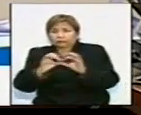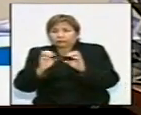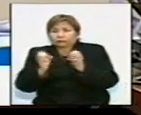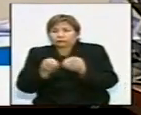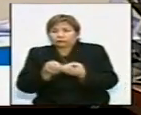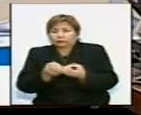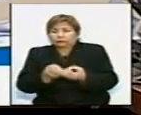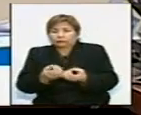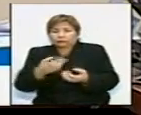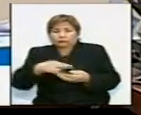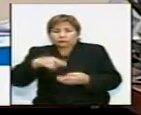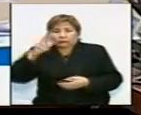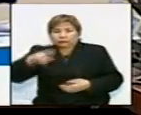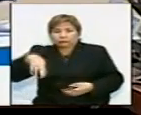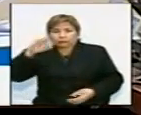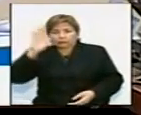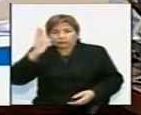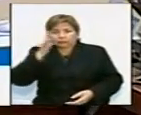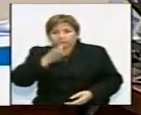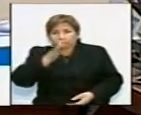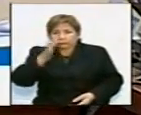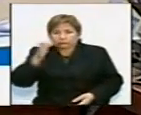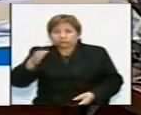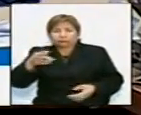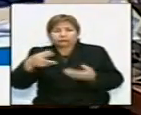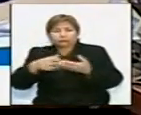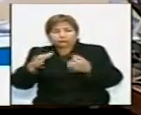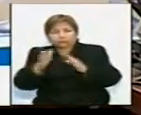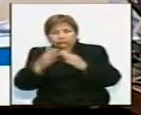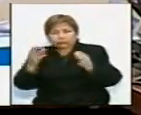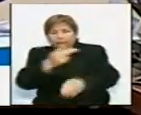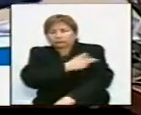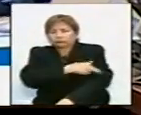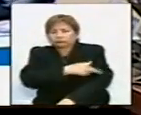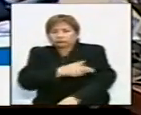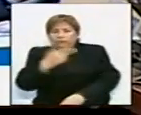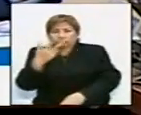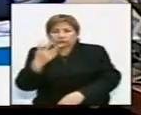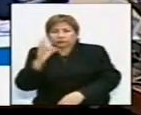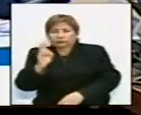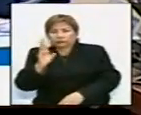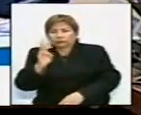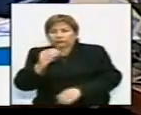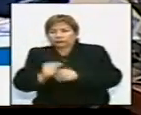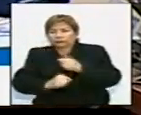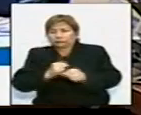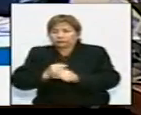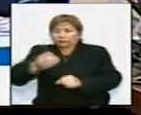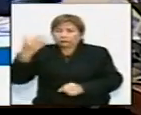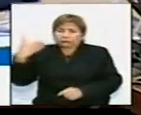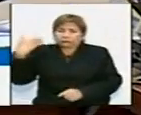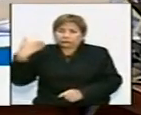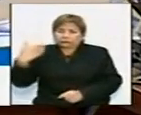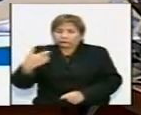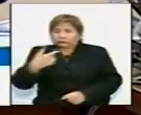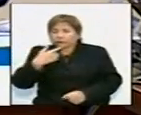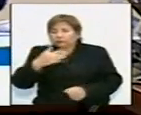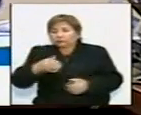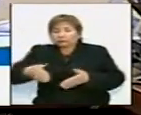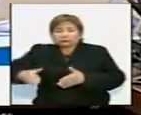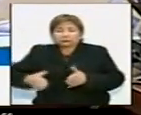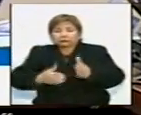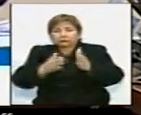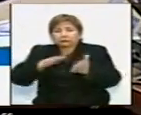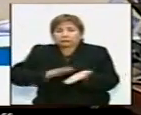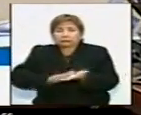Él va al gobierno regional, levanta la mano, inaugura hospitales de hace 6, 7 años atrás. O pistas de repente que no